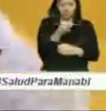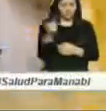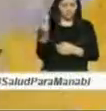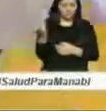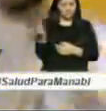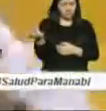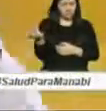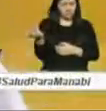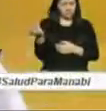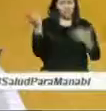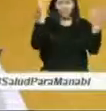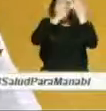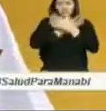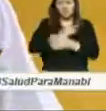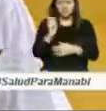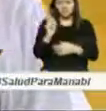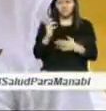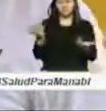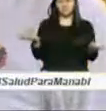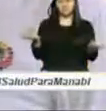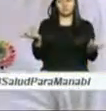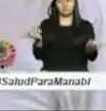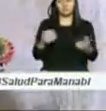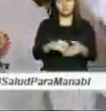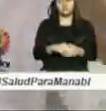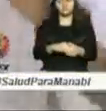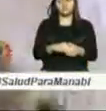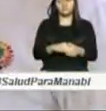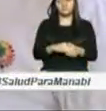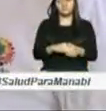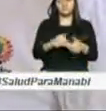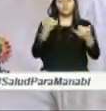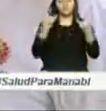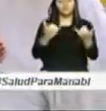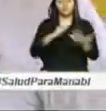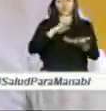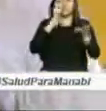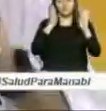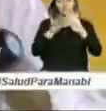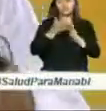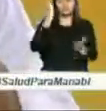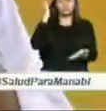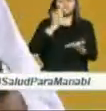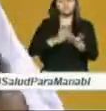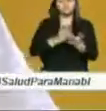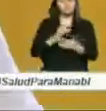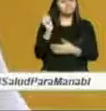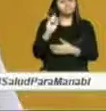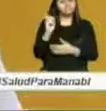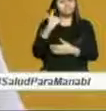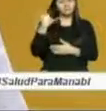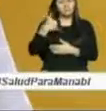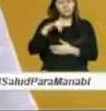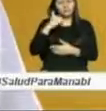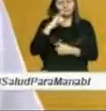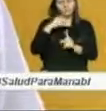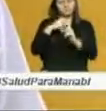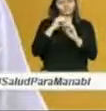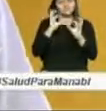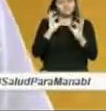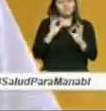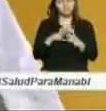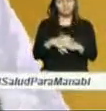A no dejarnos engañar por lo de siempre. Que esta revolución no la pare nada ni nadie.